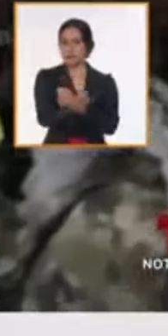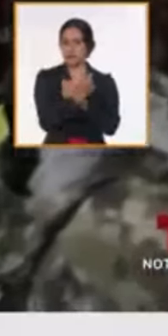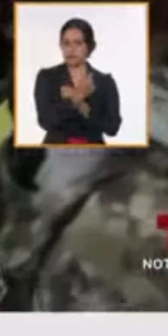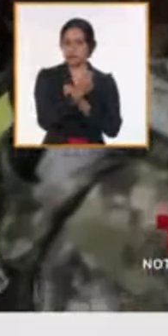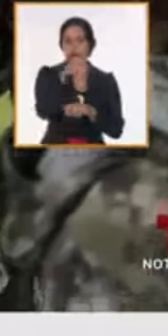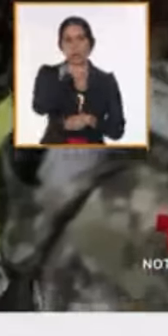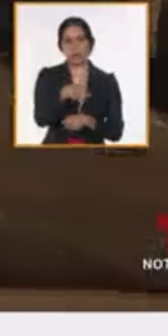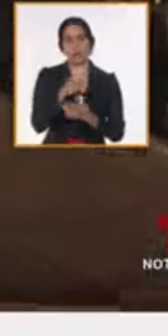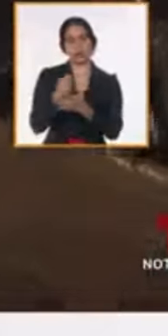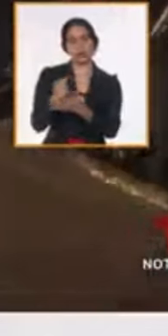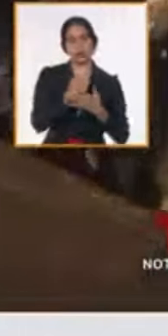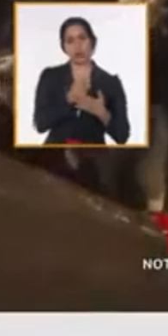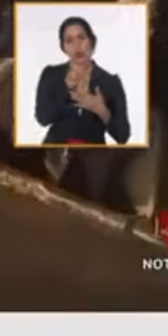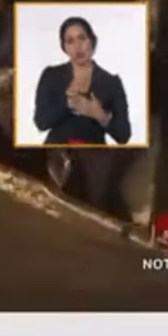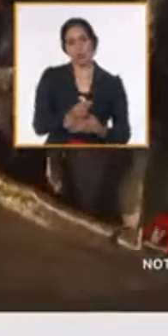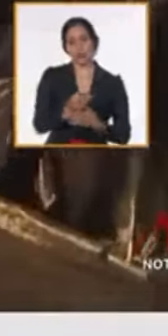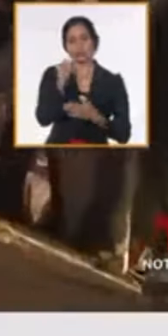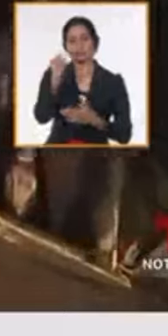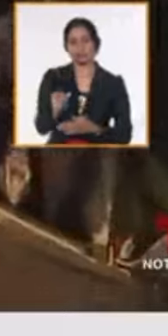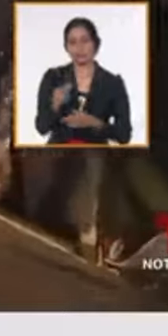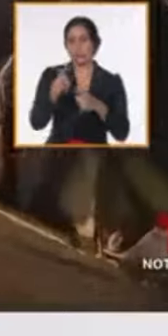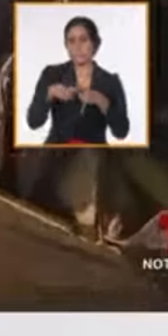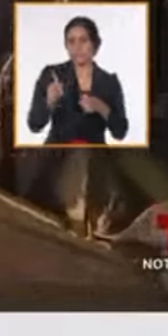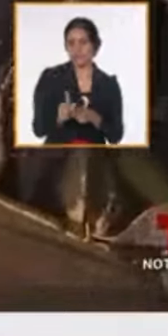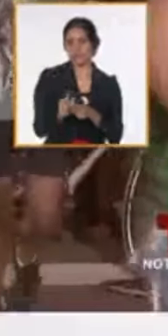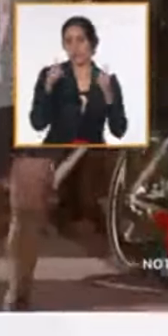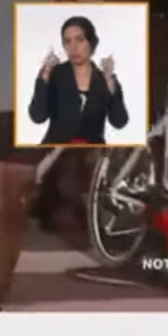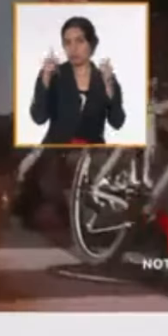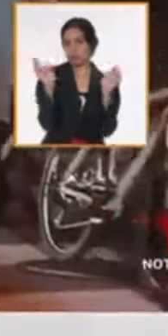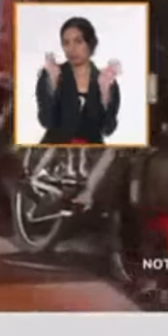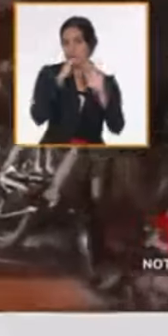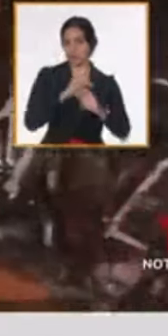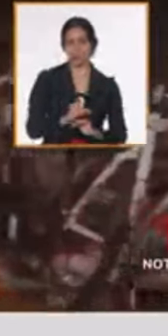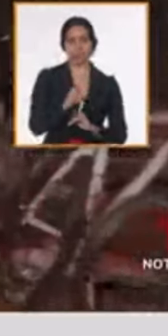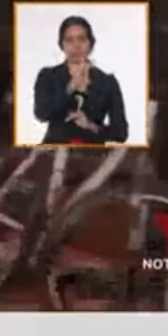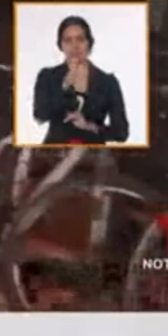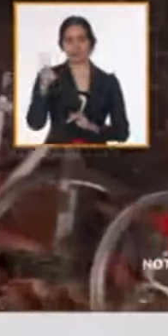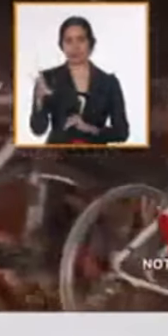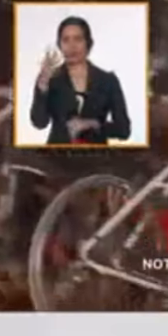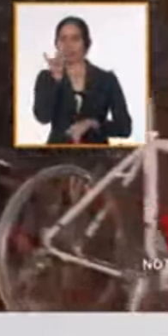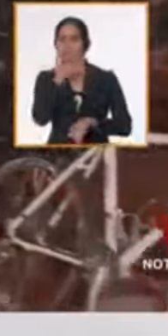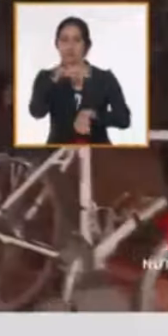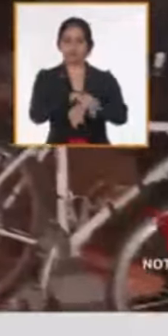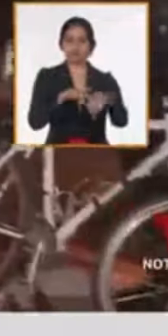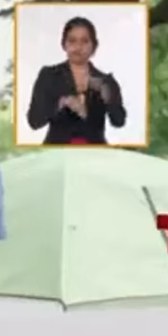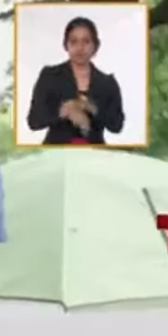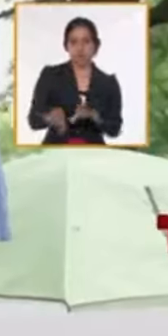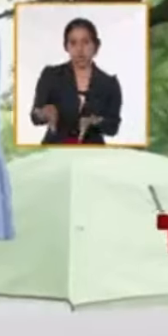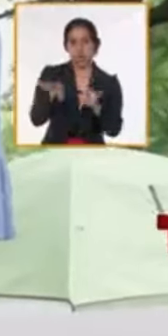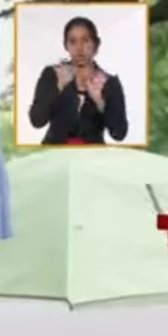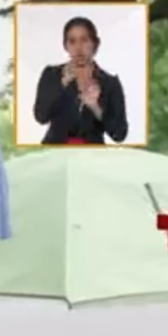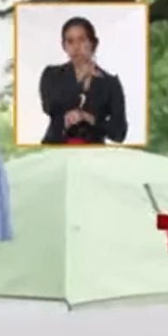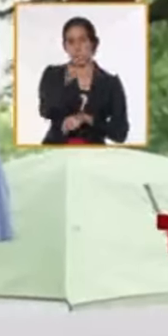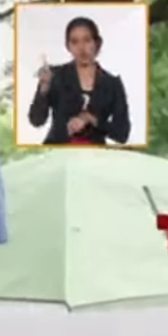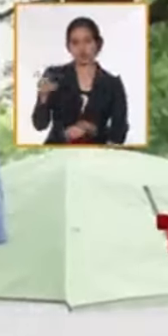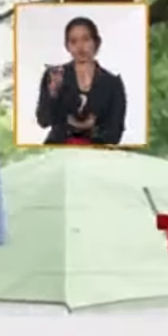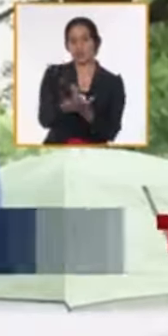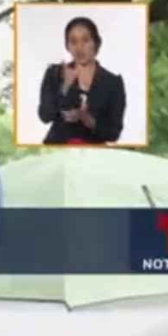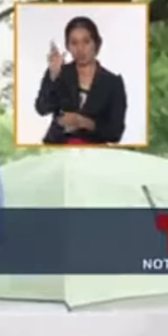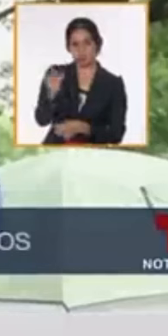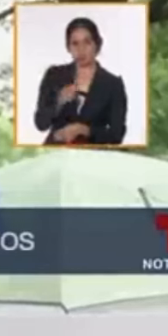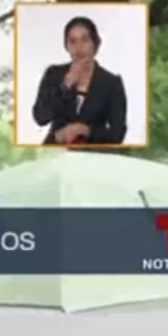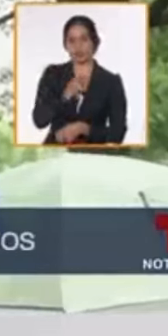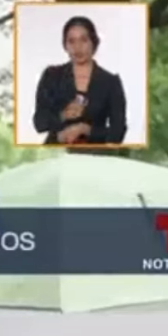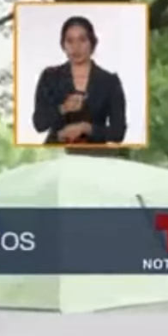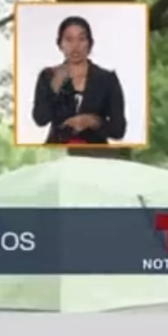jóvenes. Pero fue sin éxito. De los 33 arrestados, 11 eran estudiantes. A Manuel lo